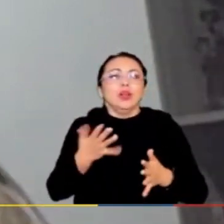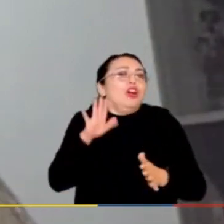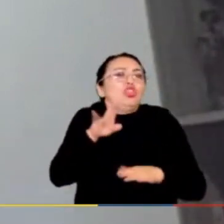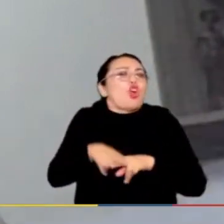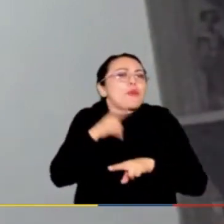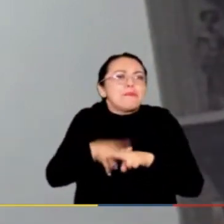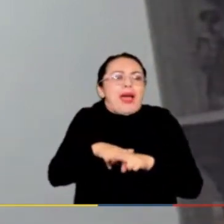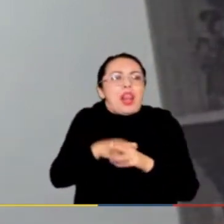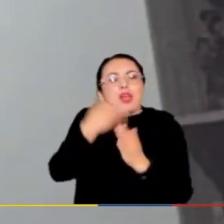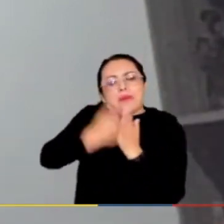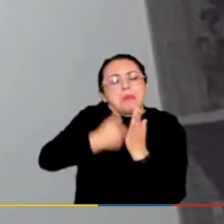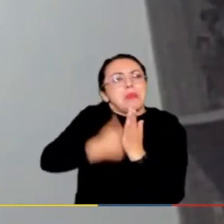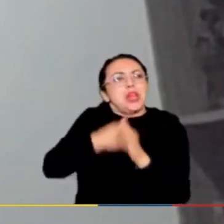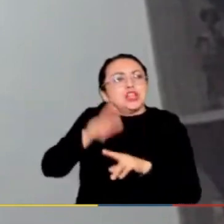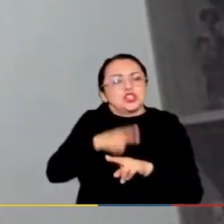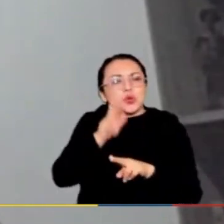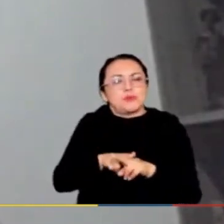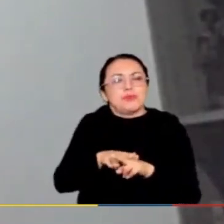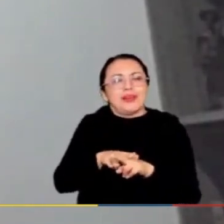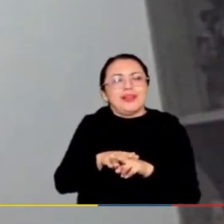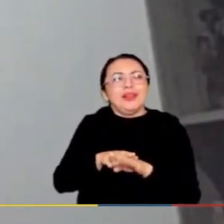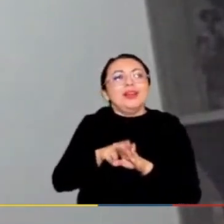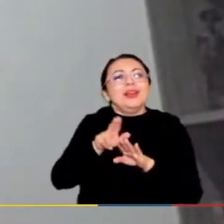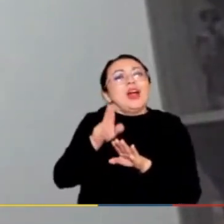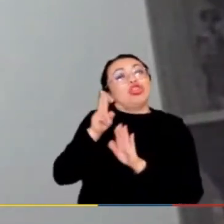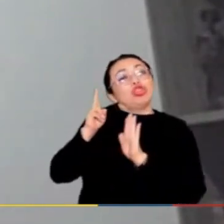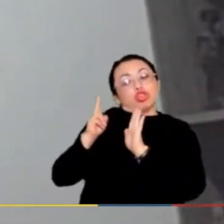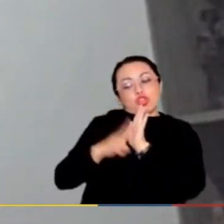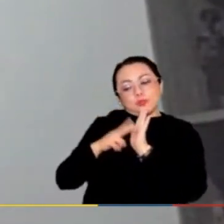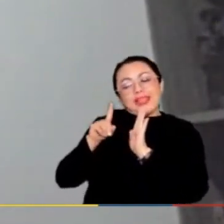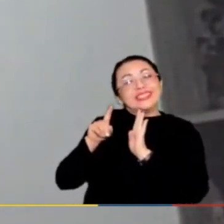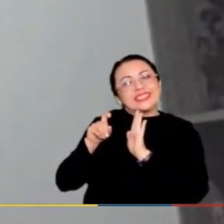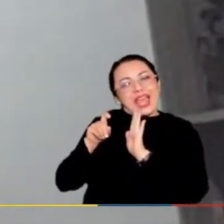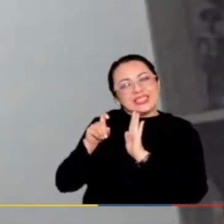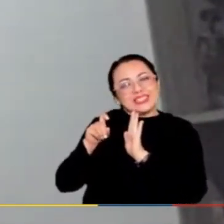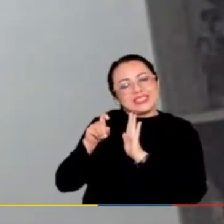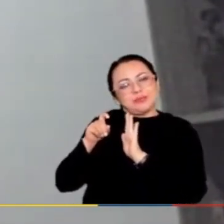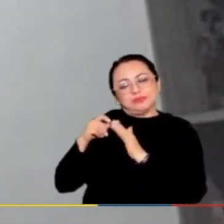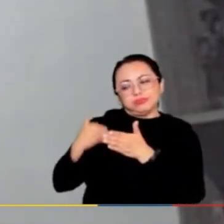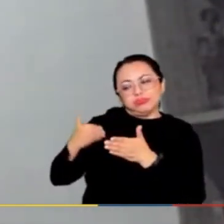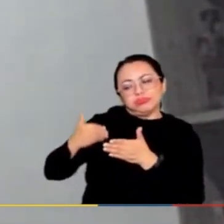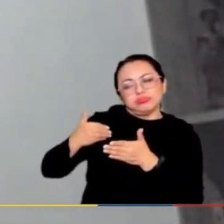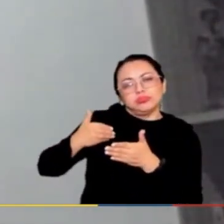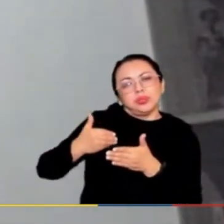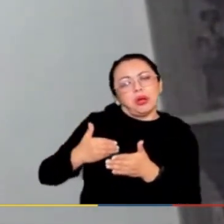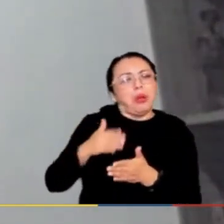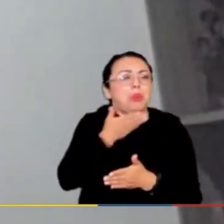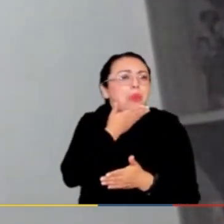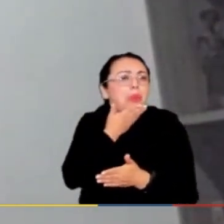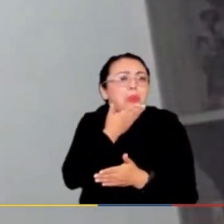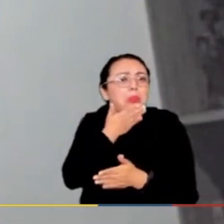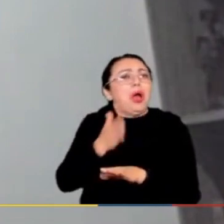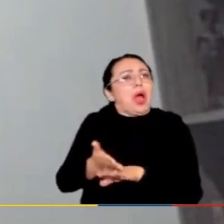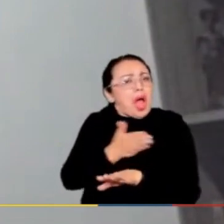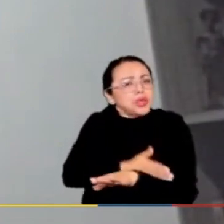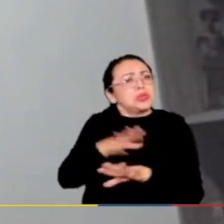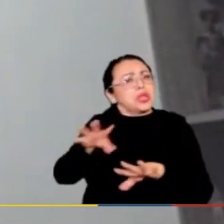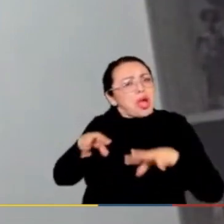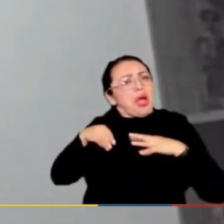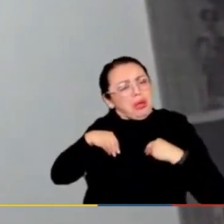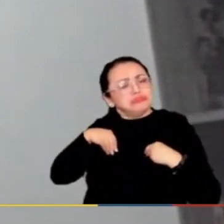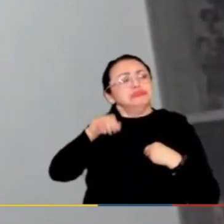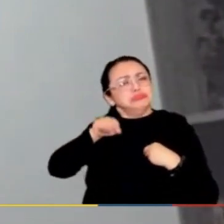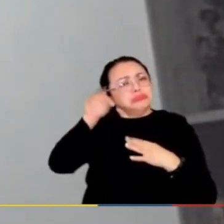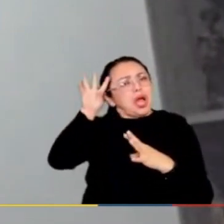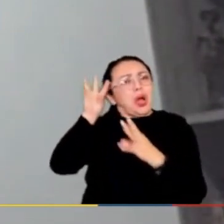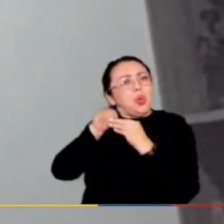común y corriente, dado que desde el año 2006 es un hecho relevante y aceptado por las partes,